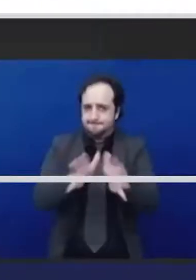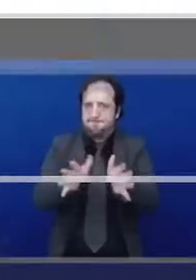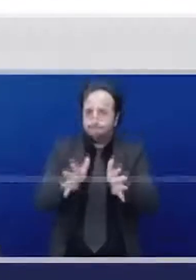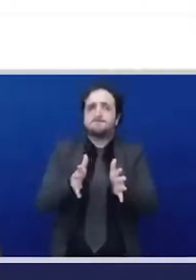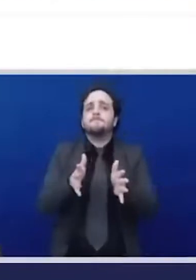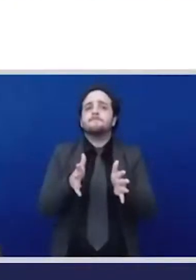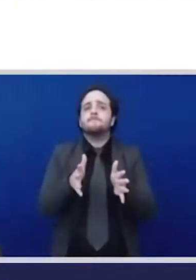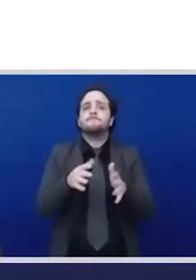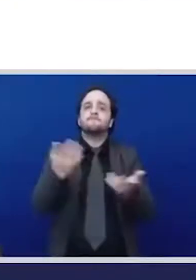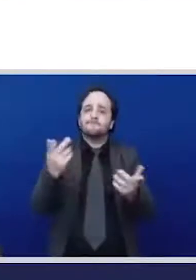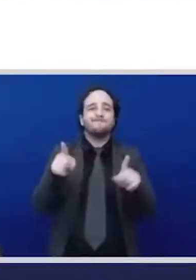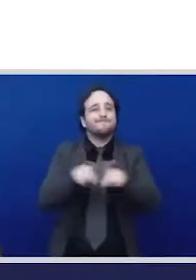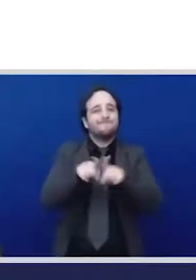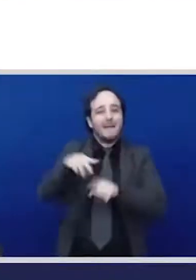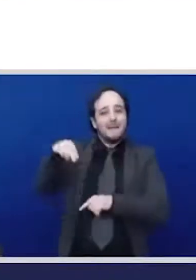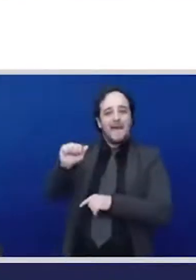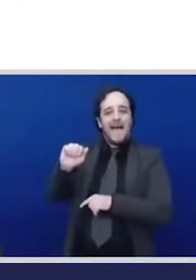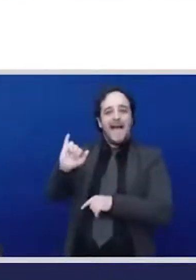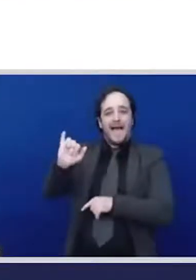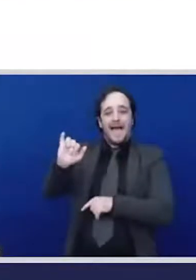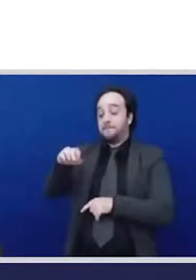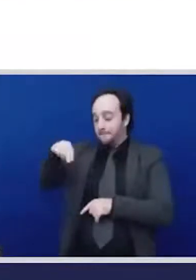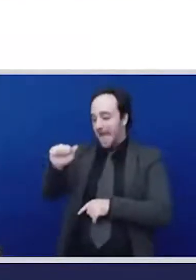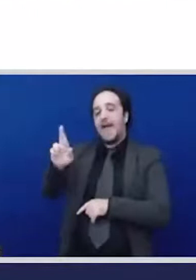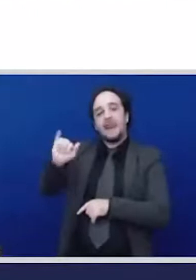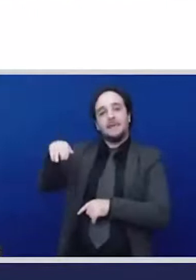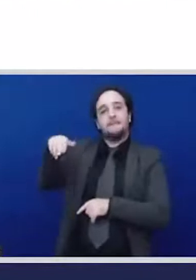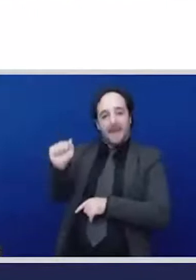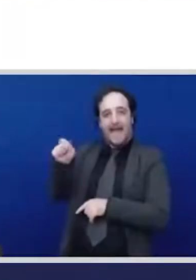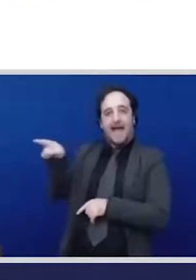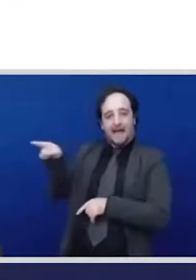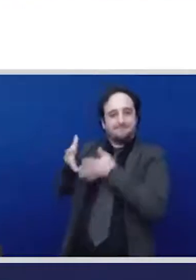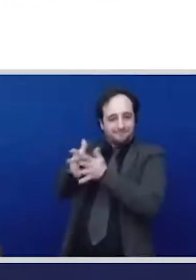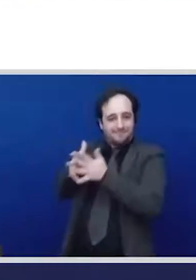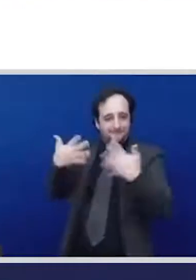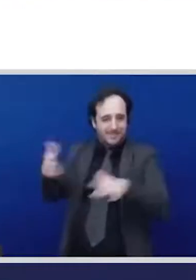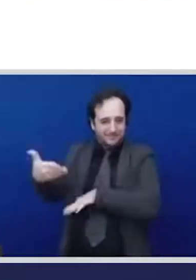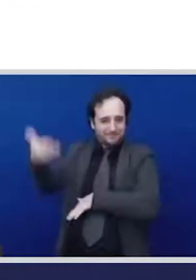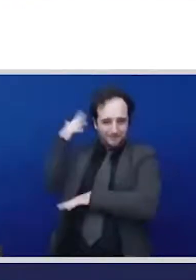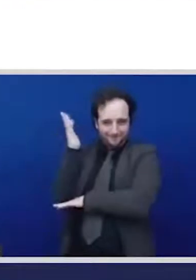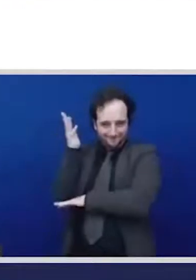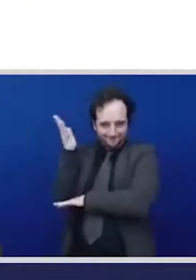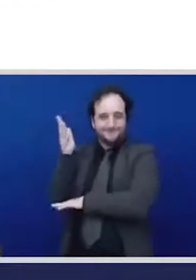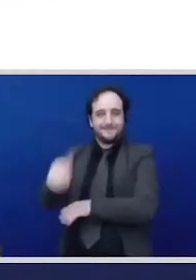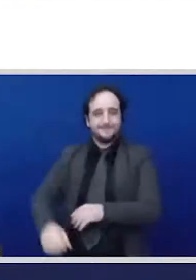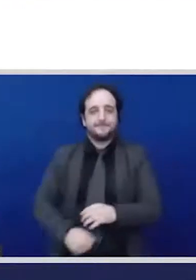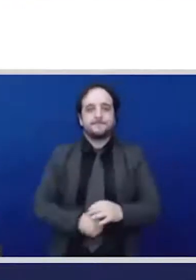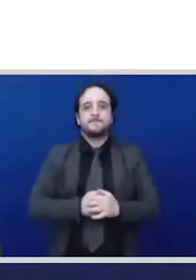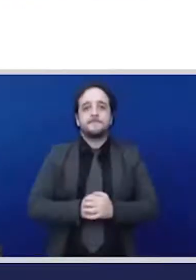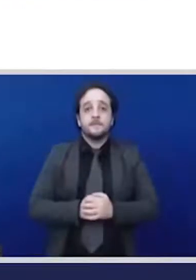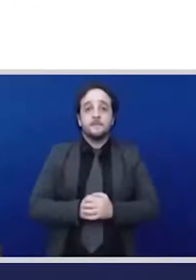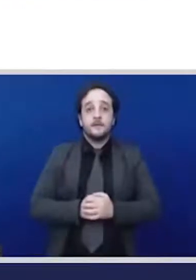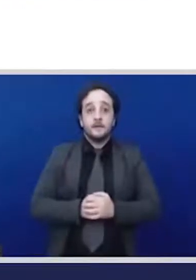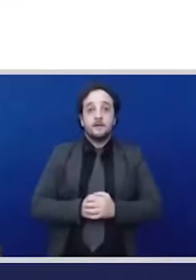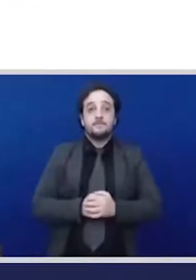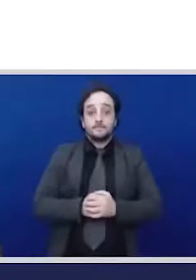presentamos. Y en la región hay tendencias que se están acentuando y que son bastante preocupantes. Una de ellas